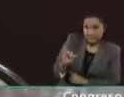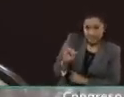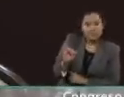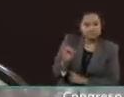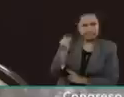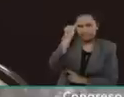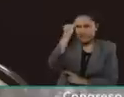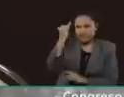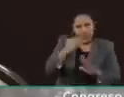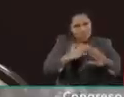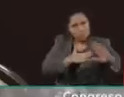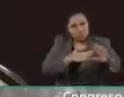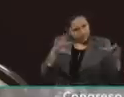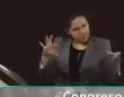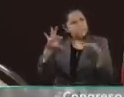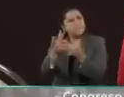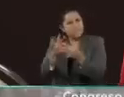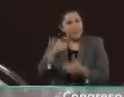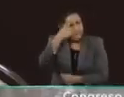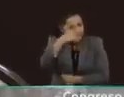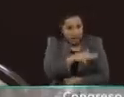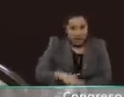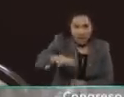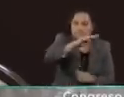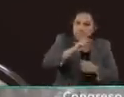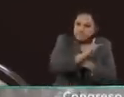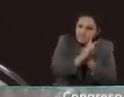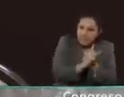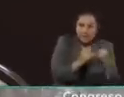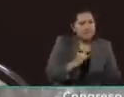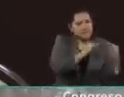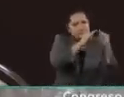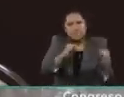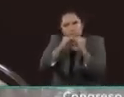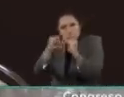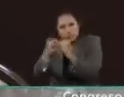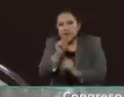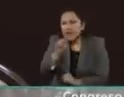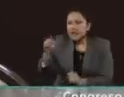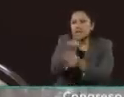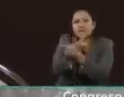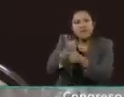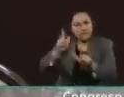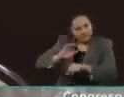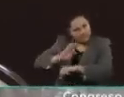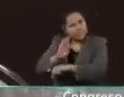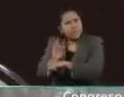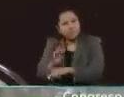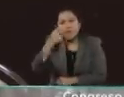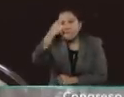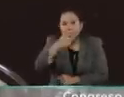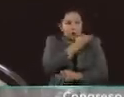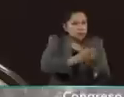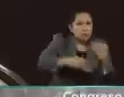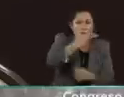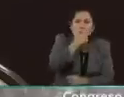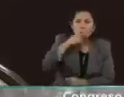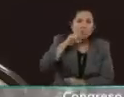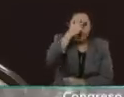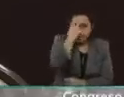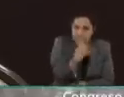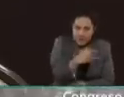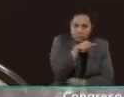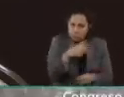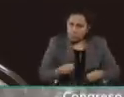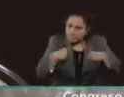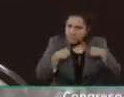República, con sus instituciones, con la defensa de las libertades, con el desarrollo para todas y para todos los mexicanos.